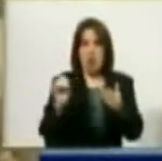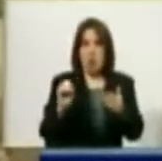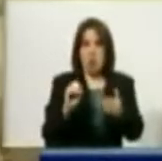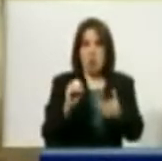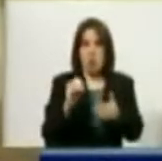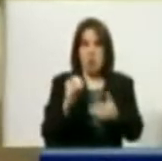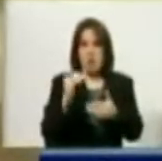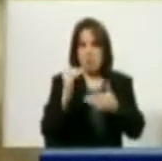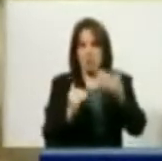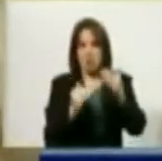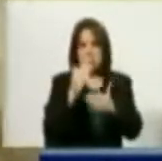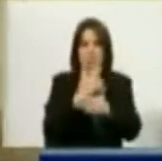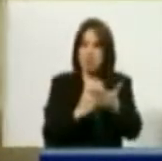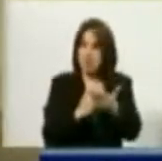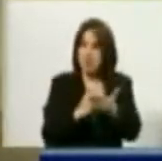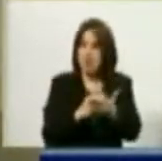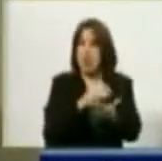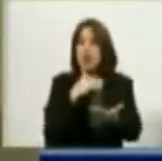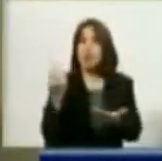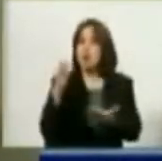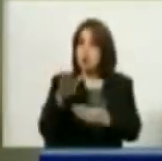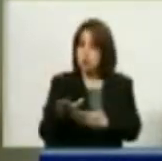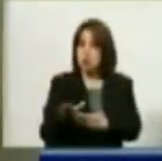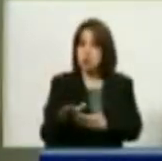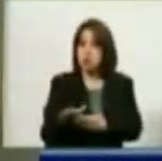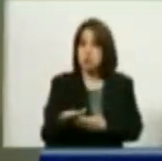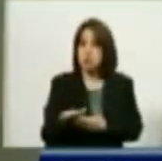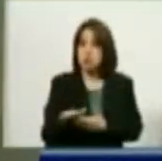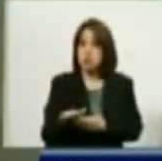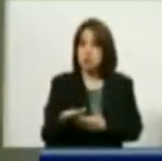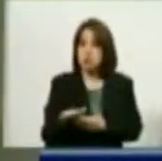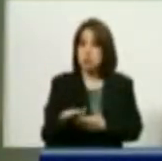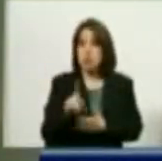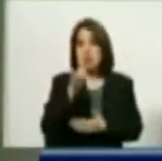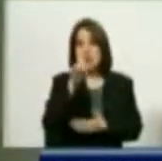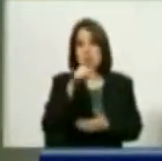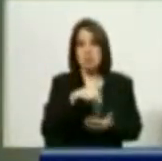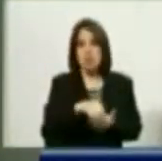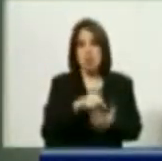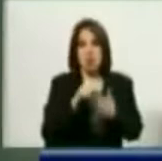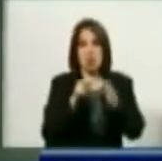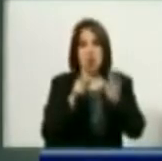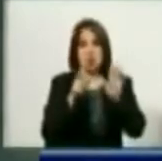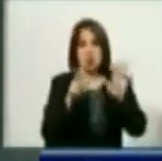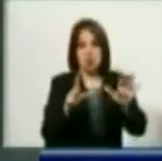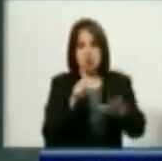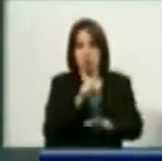venezolana ha muerto era mil ocho diecinueve